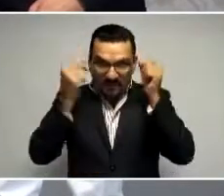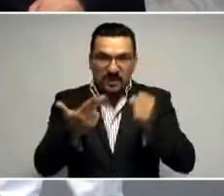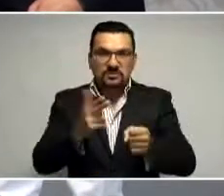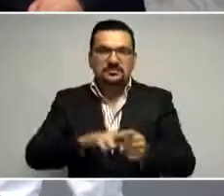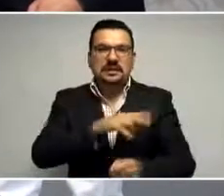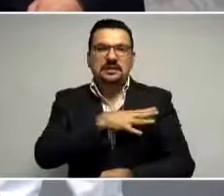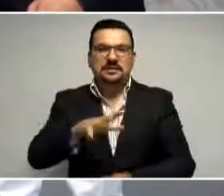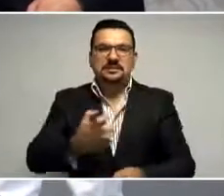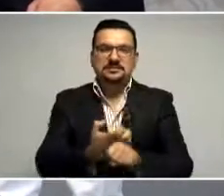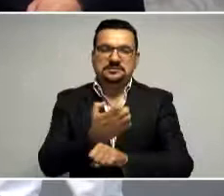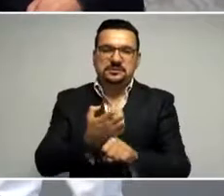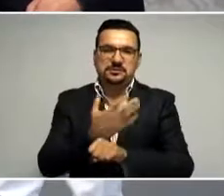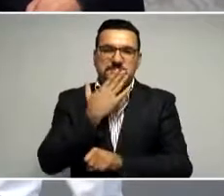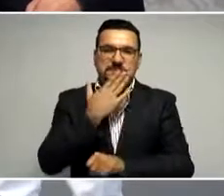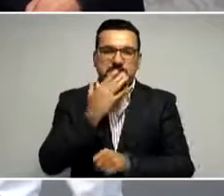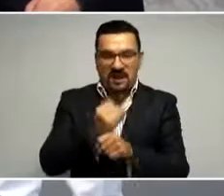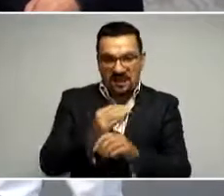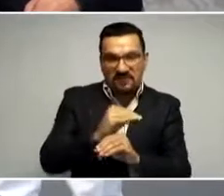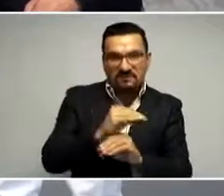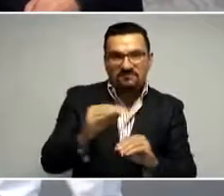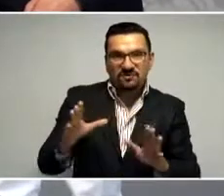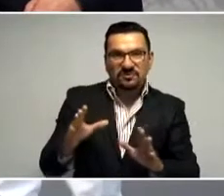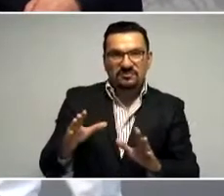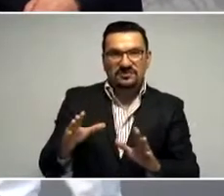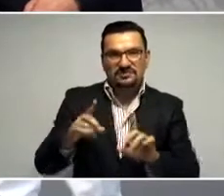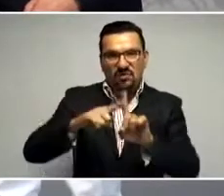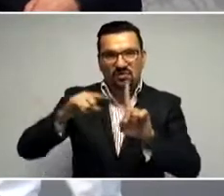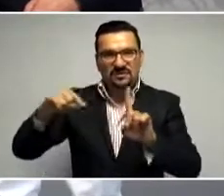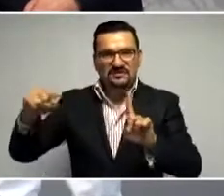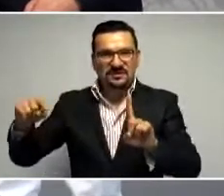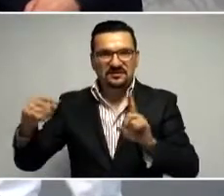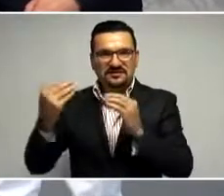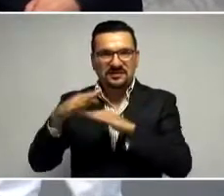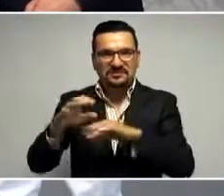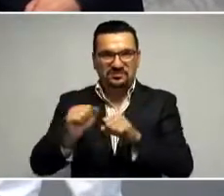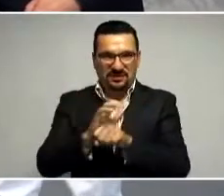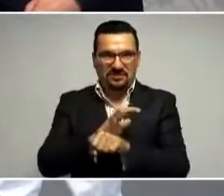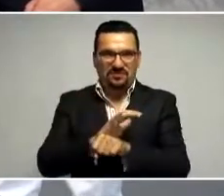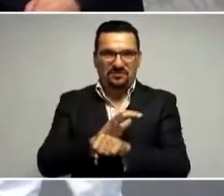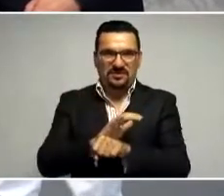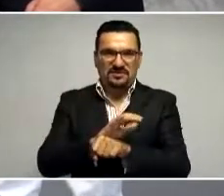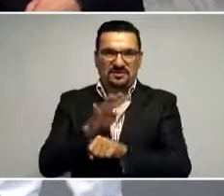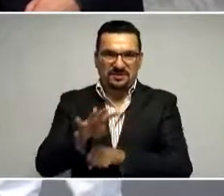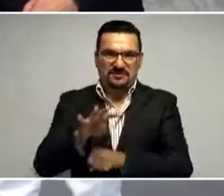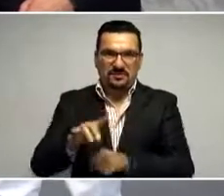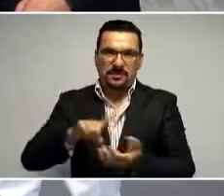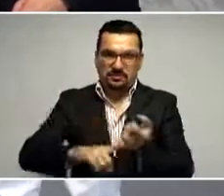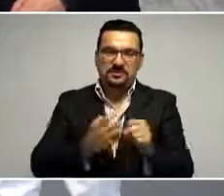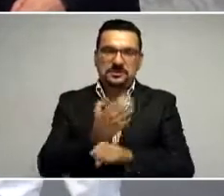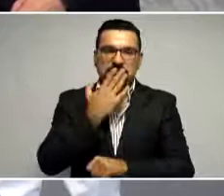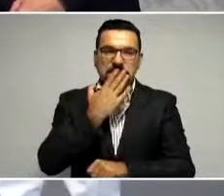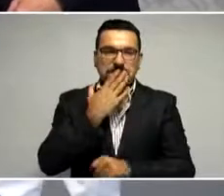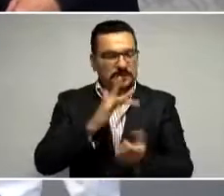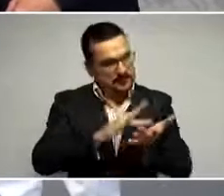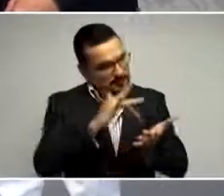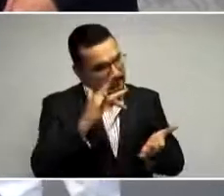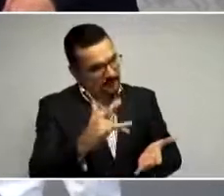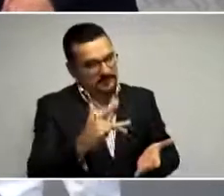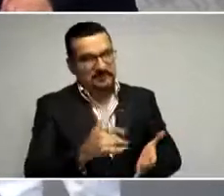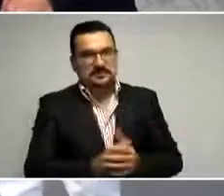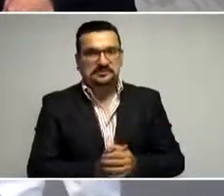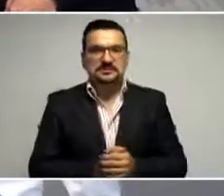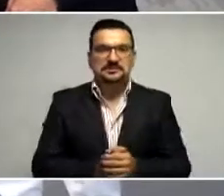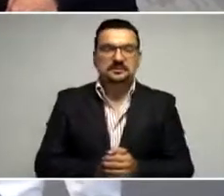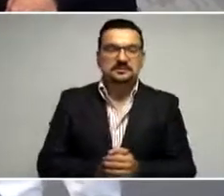General del Estado, por la información que nos da de los datos estadísticos de COVID-19 en Sonora. Muchas gracias